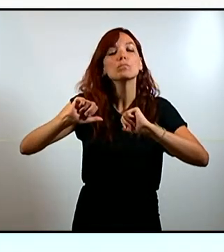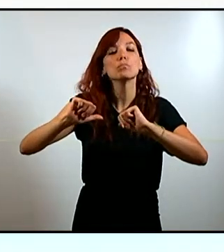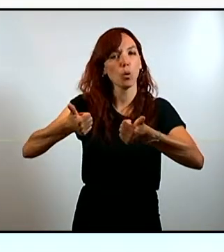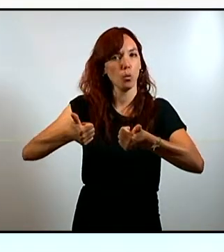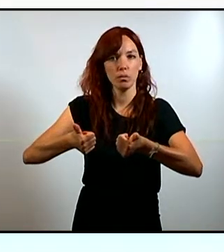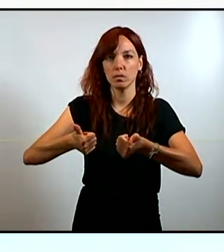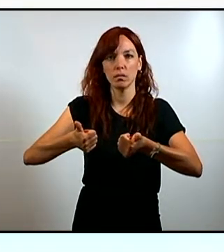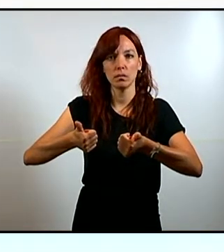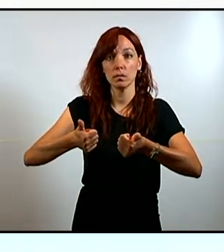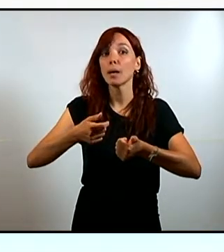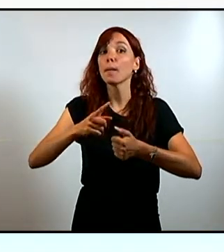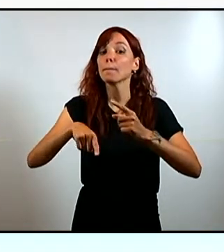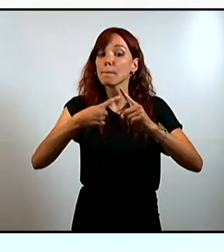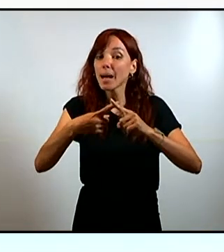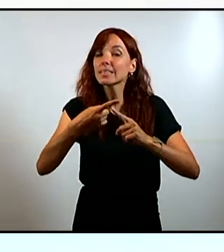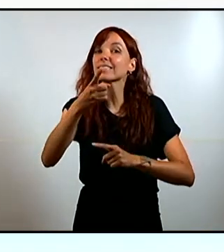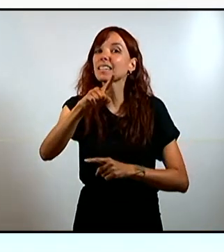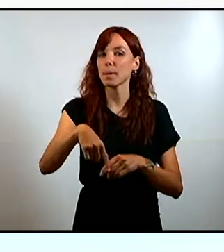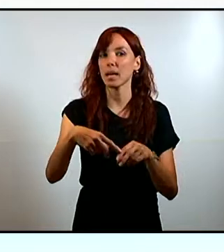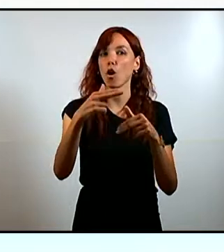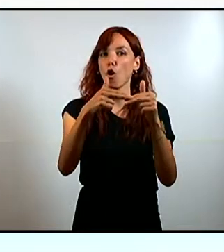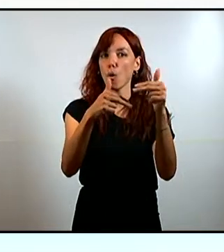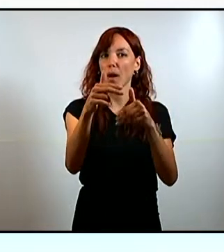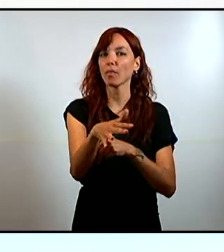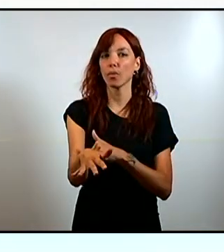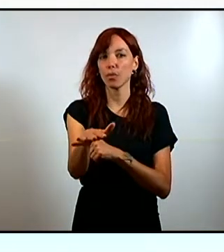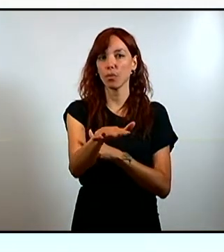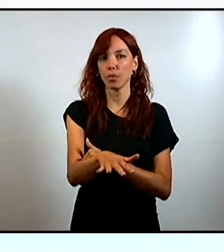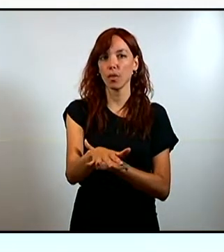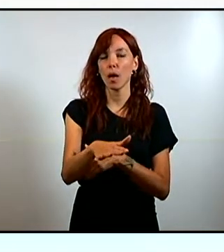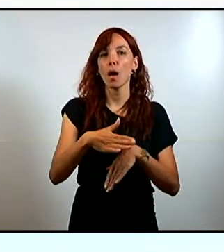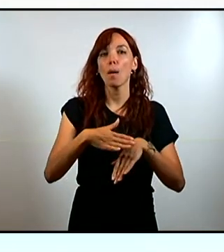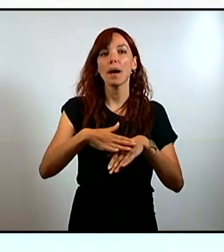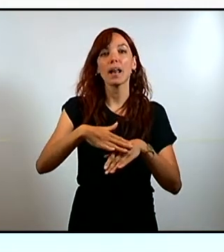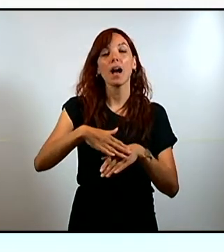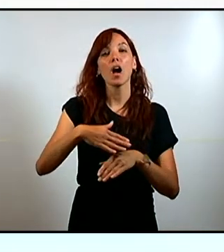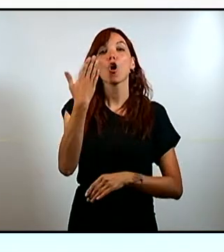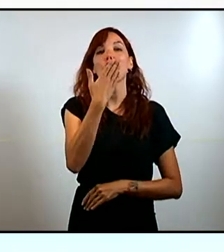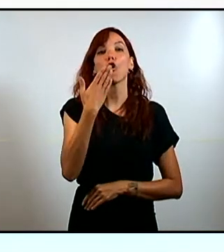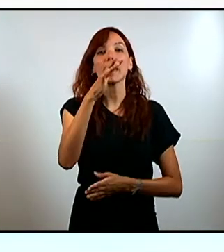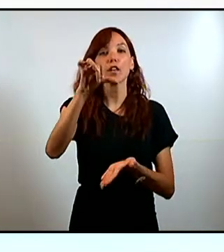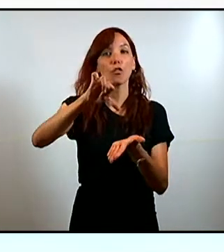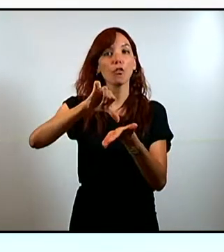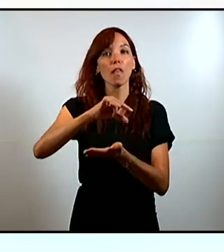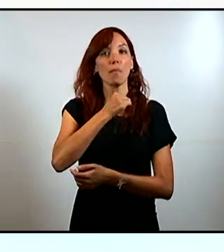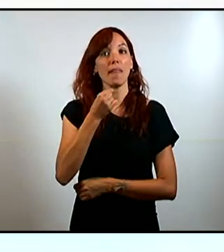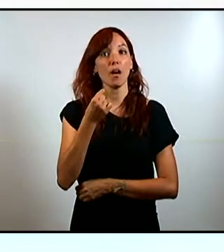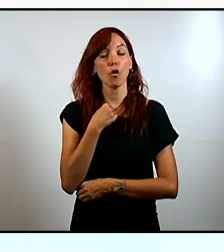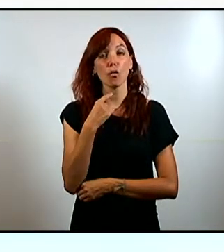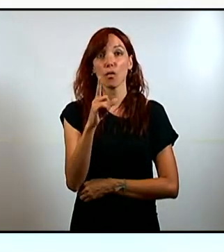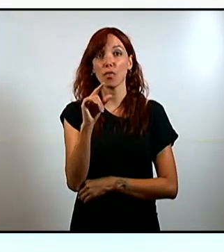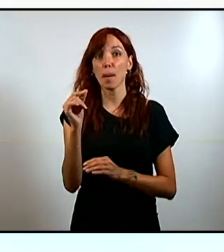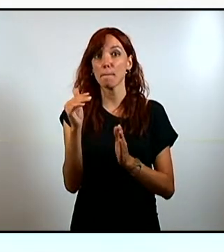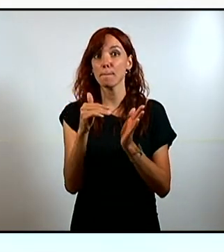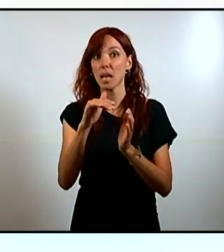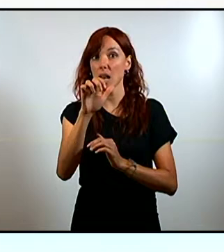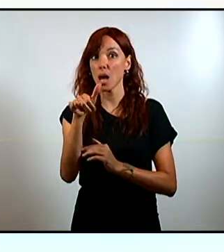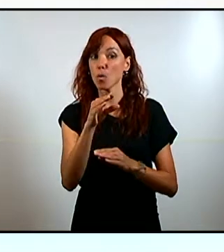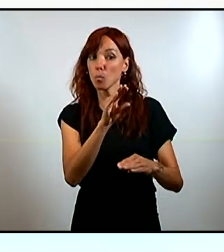forma inminente los trabajos de mejora del Colegio Ciudad de Badajoz, con una inversión de 100.000